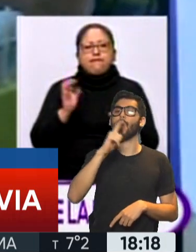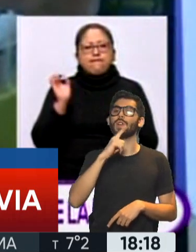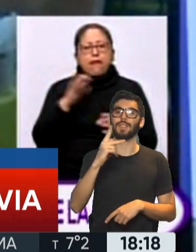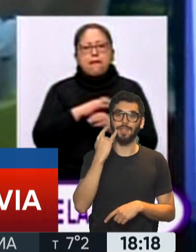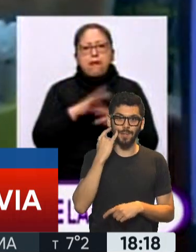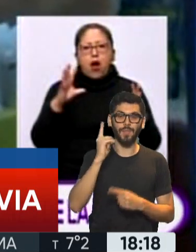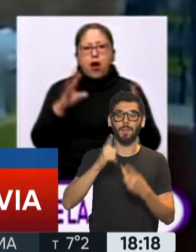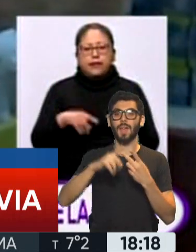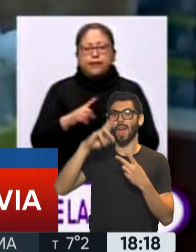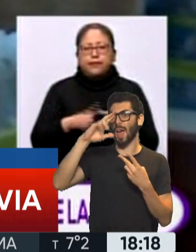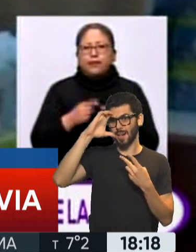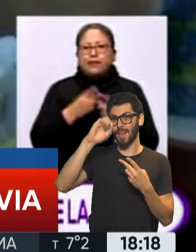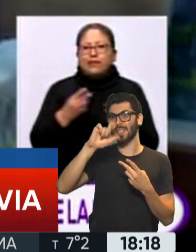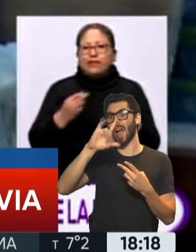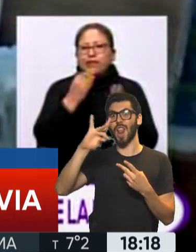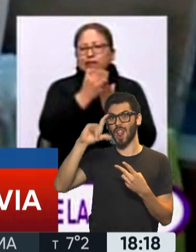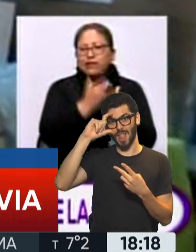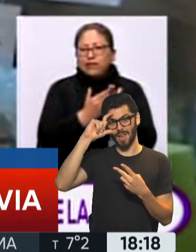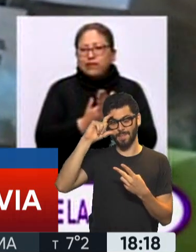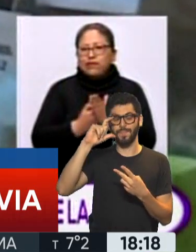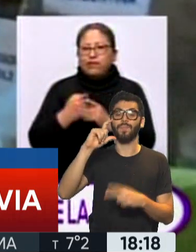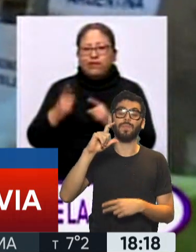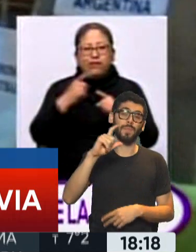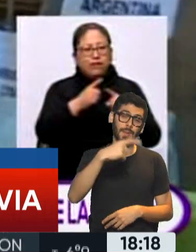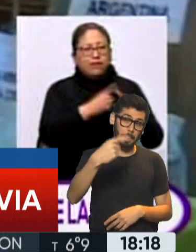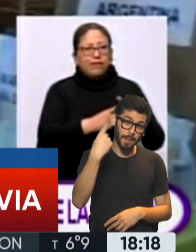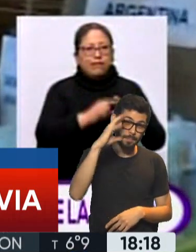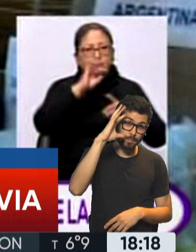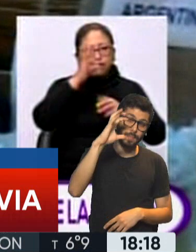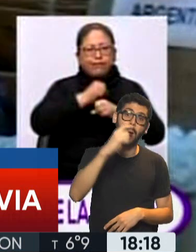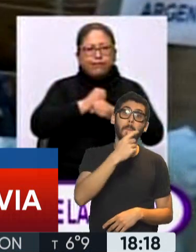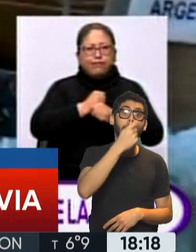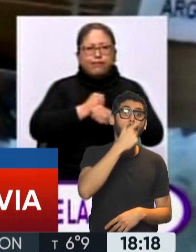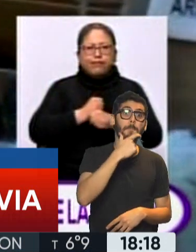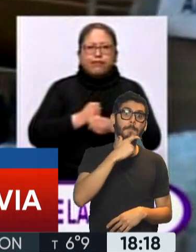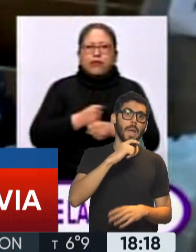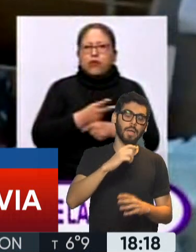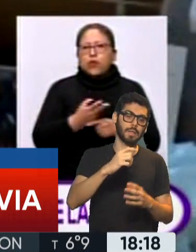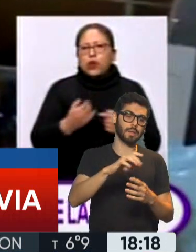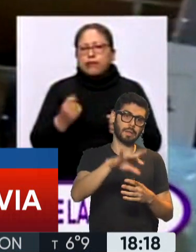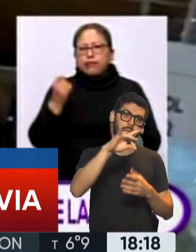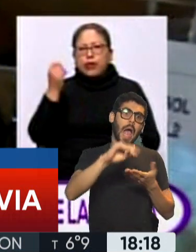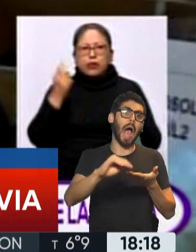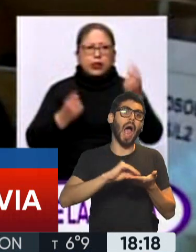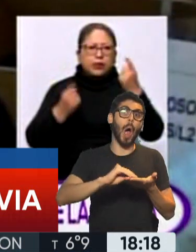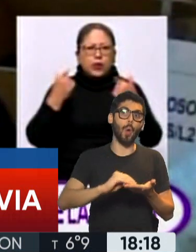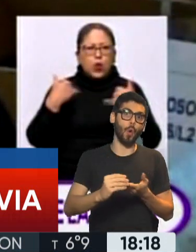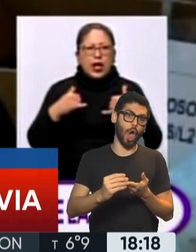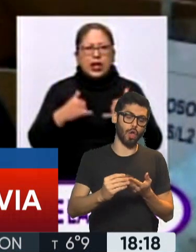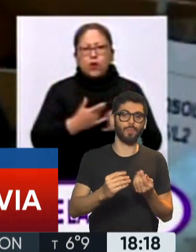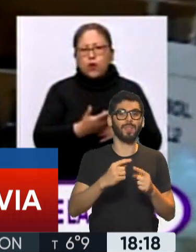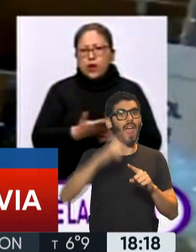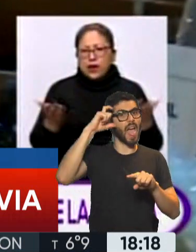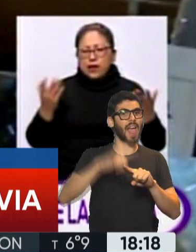Miguel Recalde, respectivamente. La semana pasada, recordemos, Macri designó como abogado defensor para este caso al ex